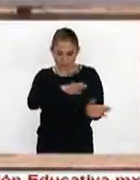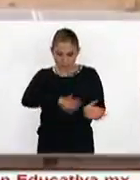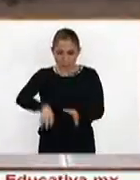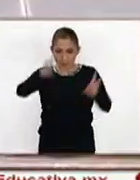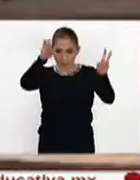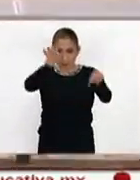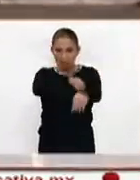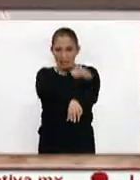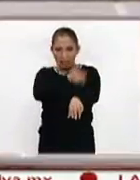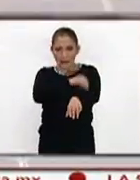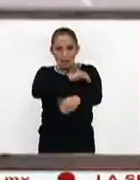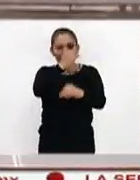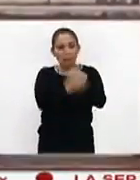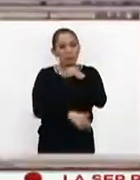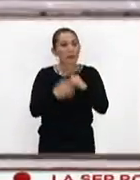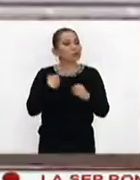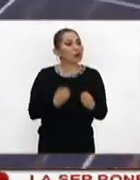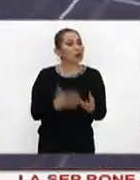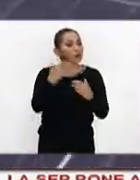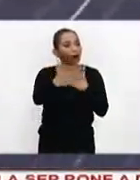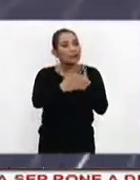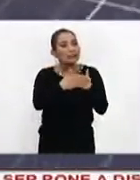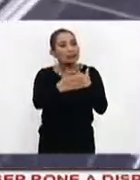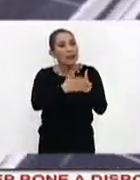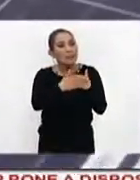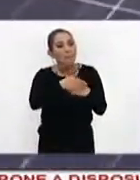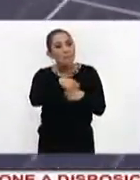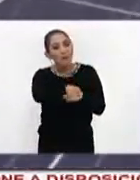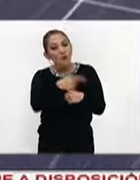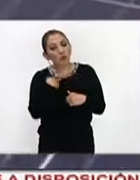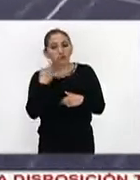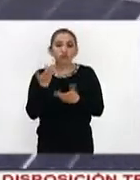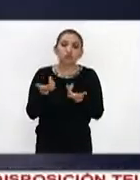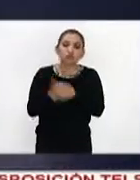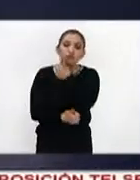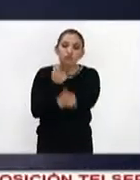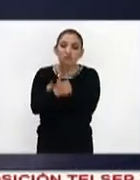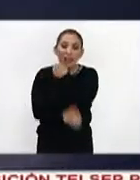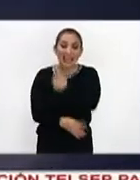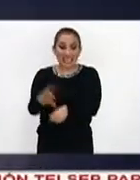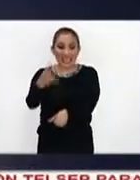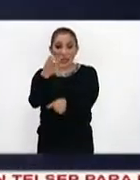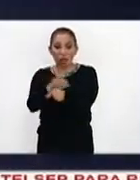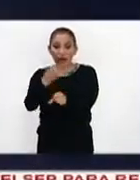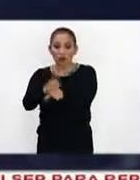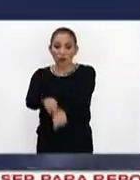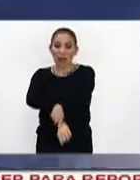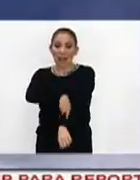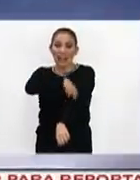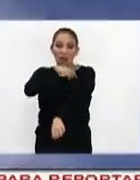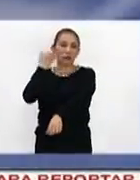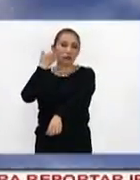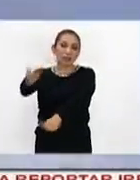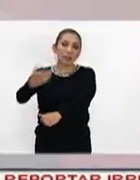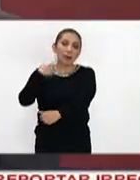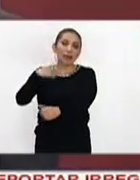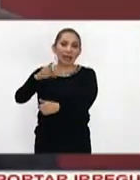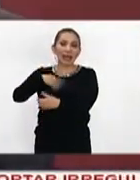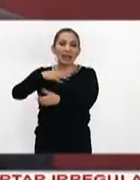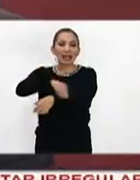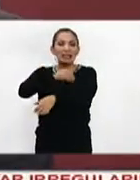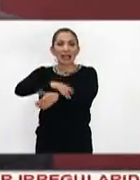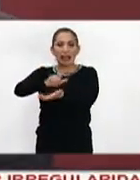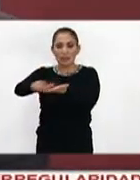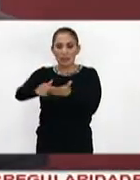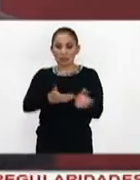electricidad concluiremos la subasta de mediano plazo y lanzaremos la 4ª de largo plazo de energías limpias.